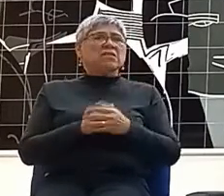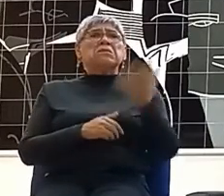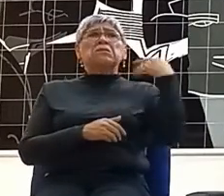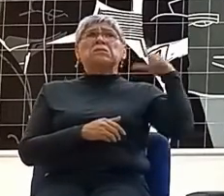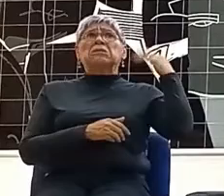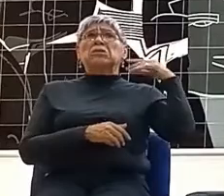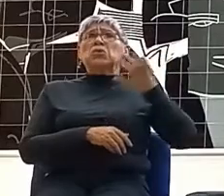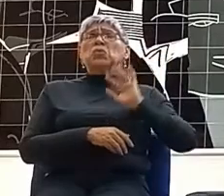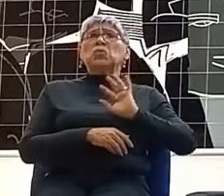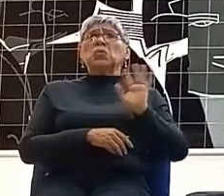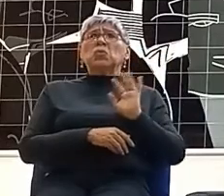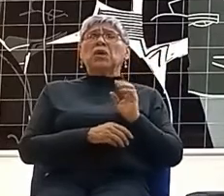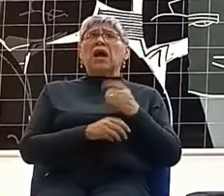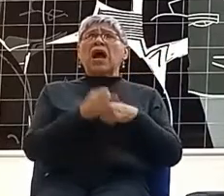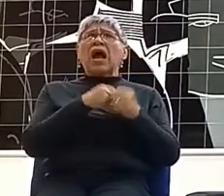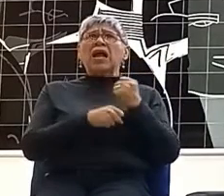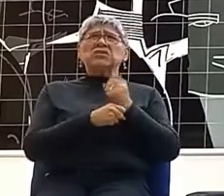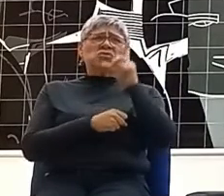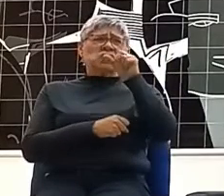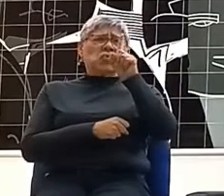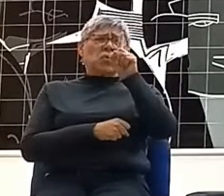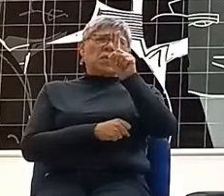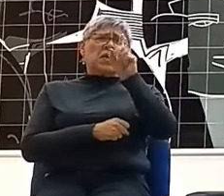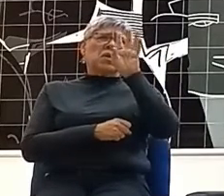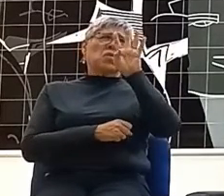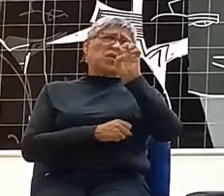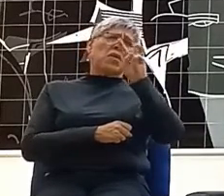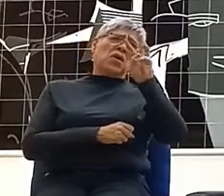en los años 80.